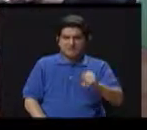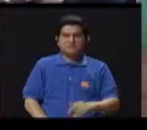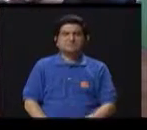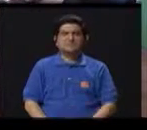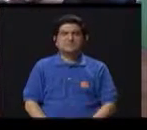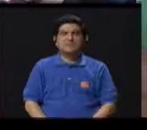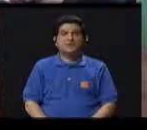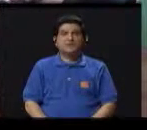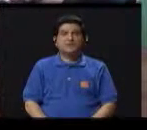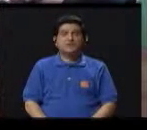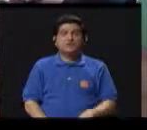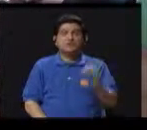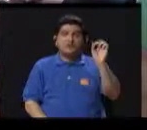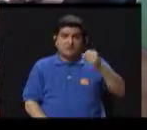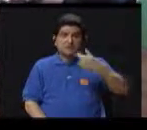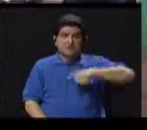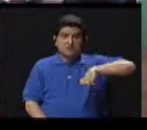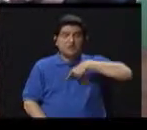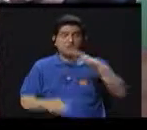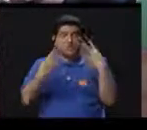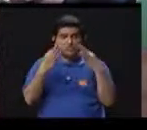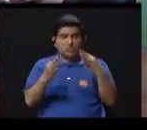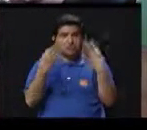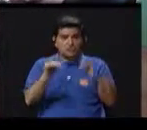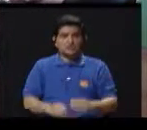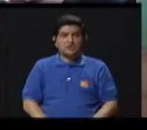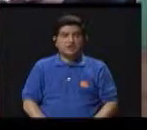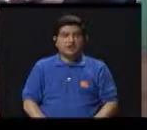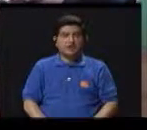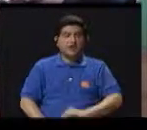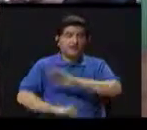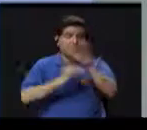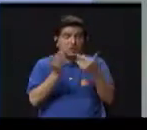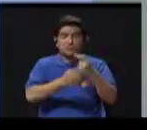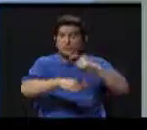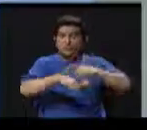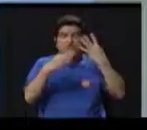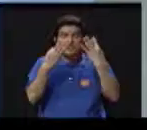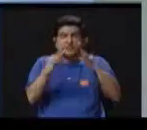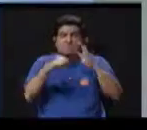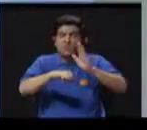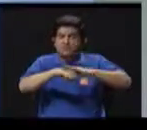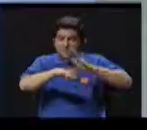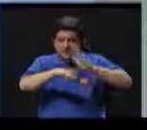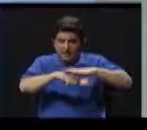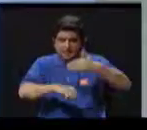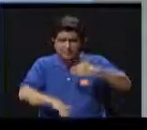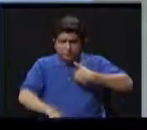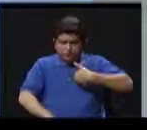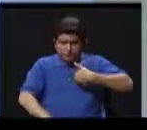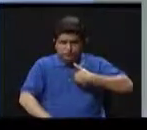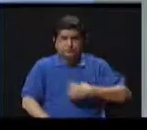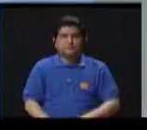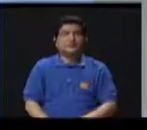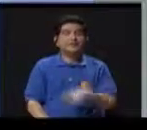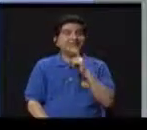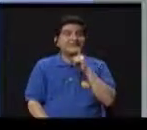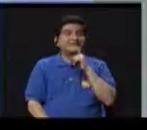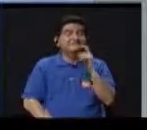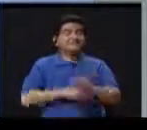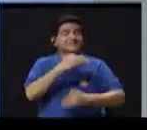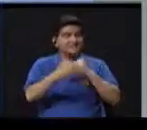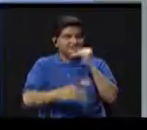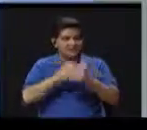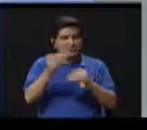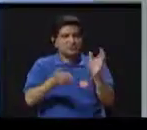menos aproximadamente. Y sí, y lo que intentábamos era estar todo el tiempo posible que nos permitiera. Lo difícil